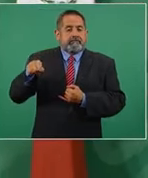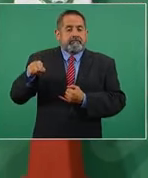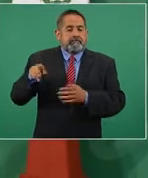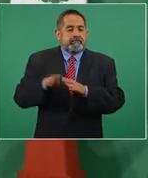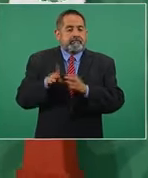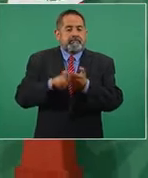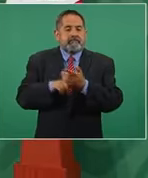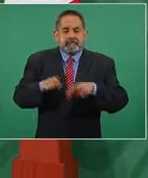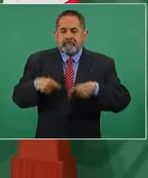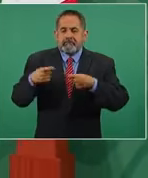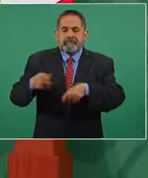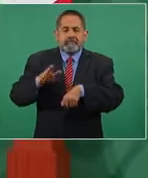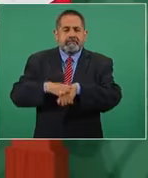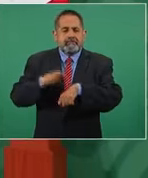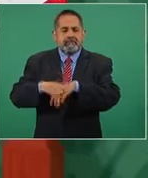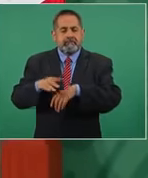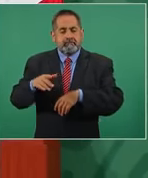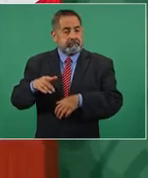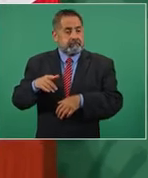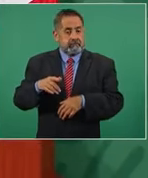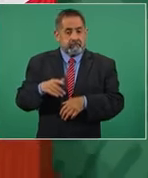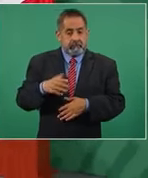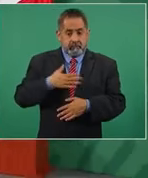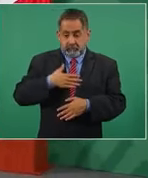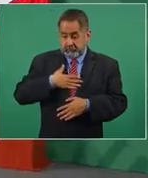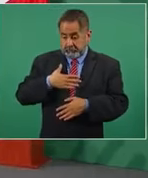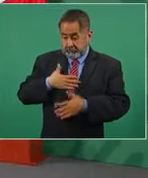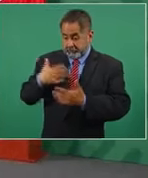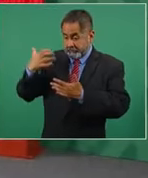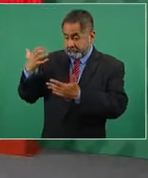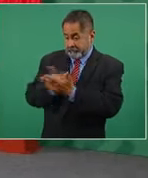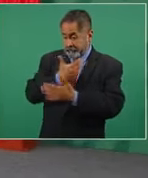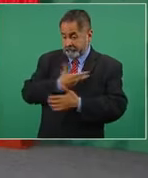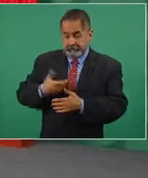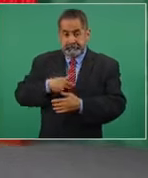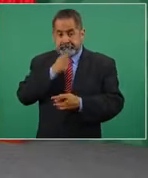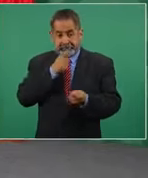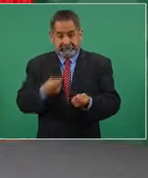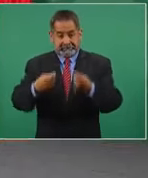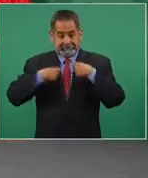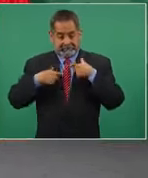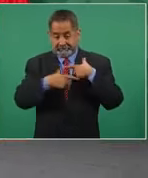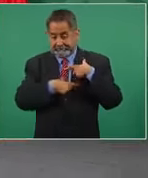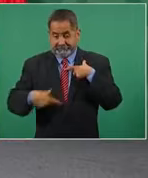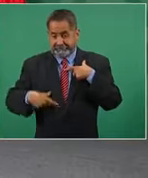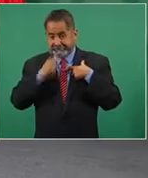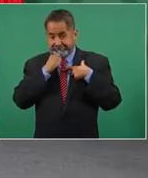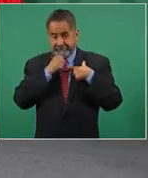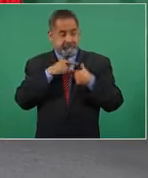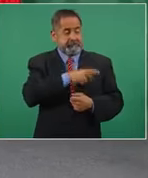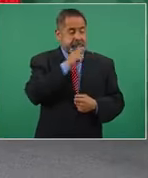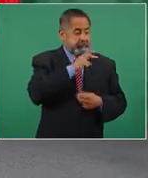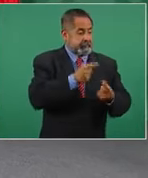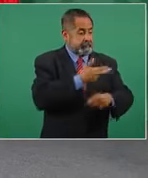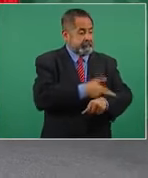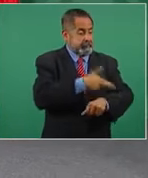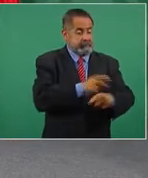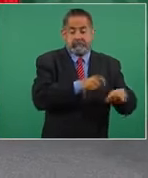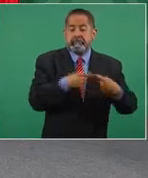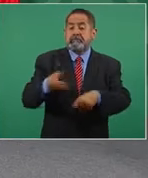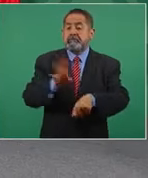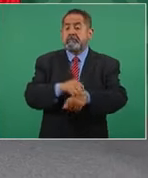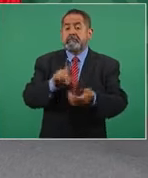hasta le ampliaron la concesión una vez que ganamos nosotros, antes de llegar a la presidencia, le ampliaron la concesión a 100